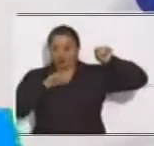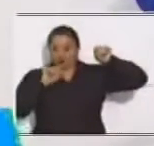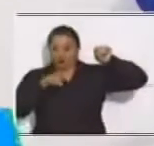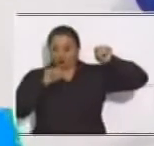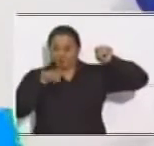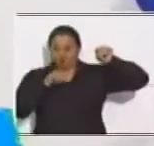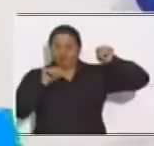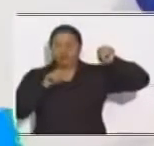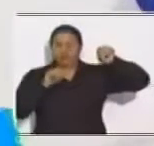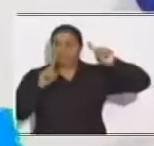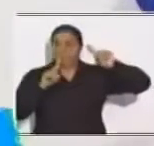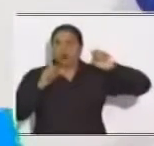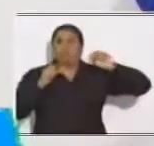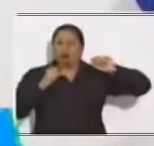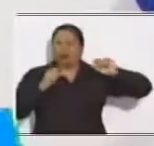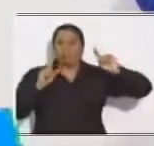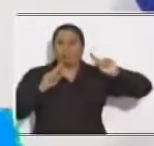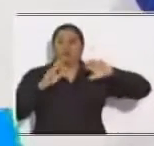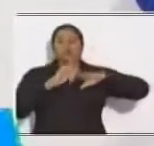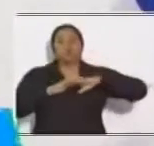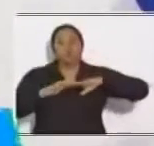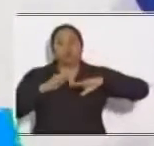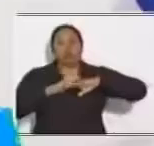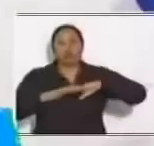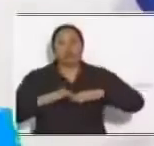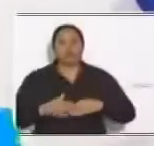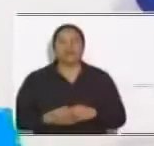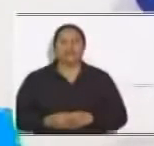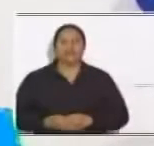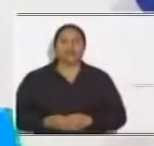No hace falta forzarlos tanto.